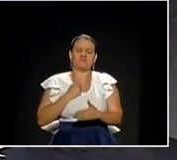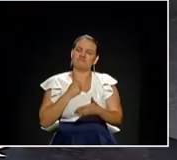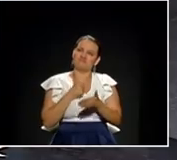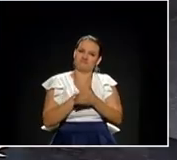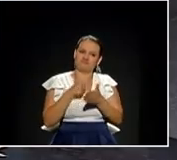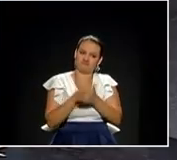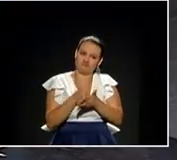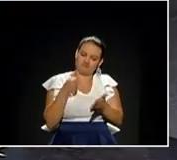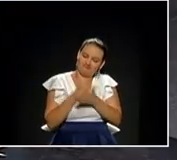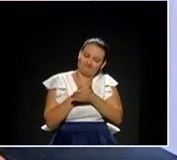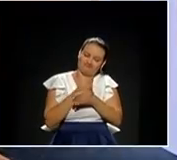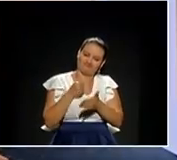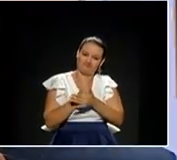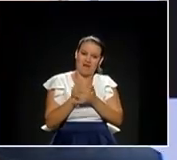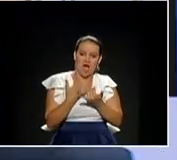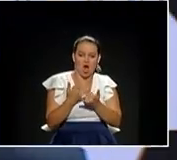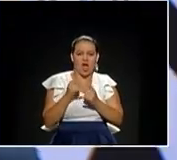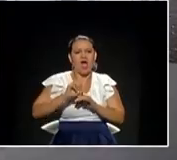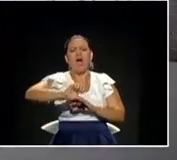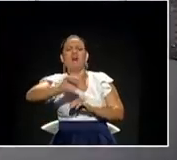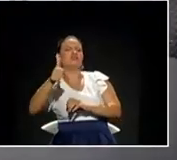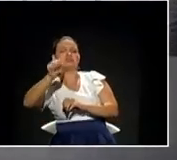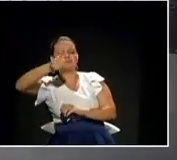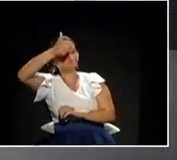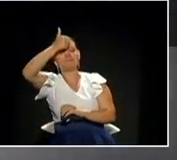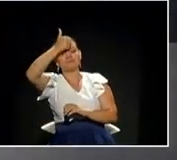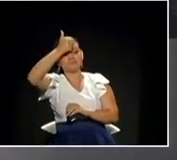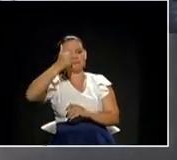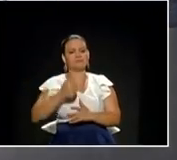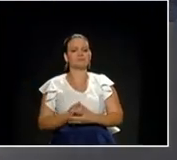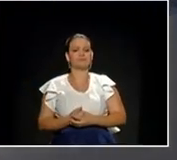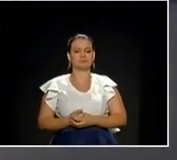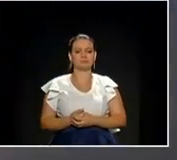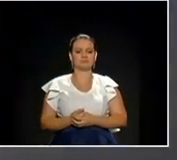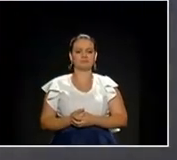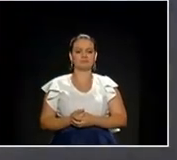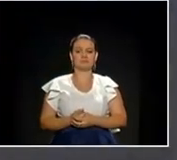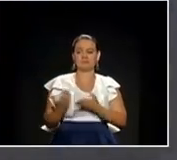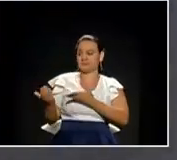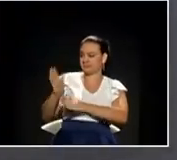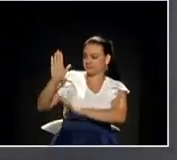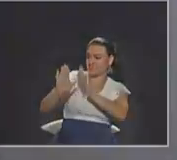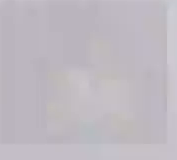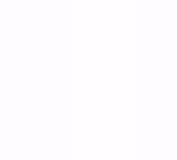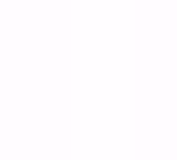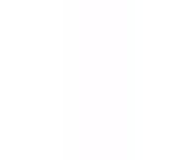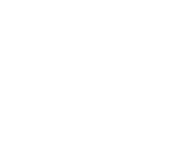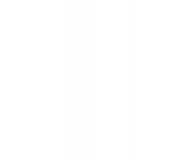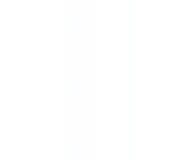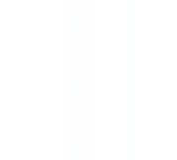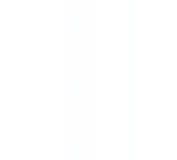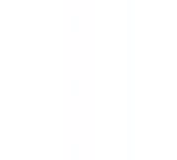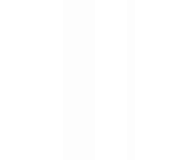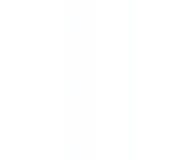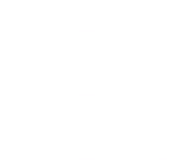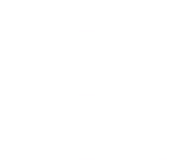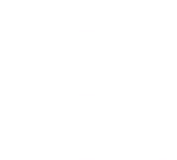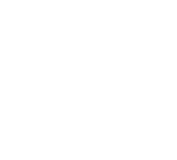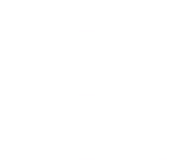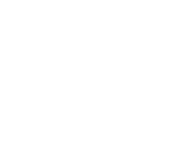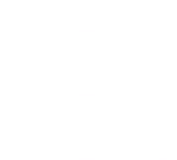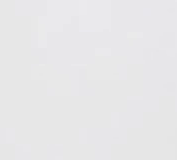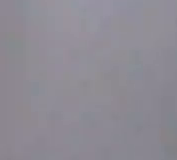ahora tenemos otras prioridades candidato santiago gómez por favor escoja una imagen parque de río es un gran proyecto